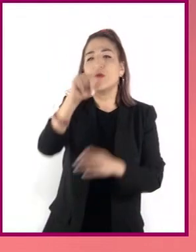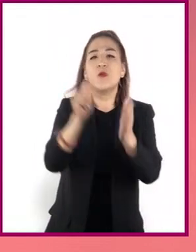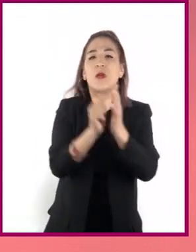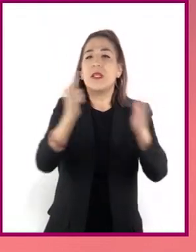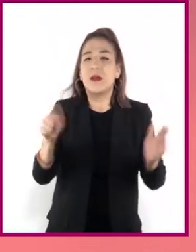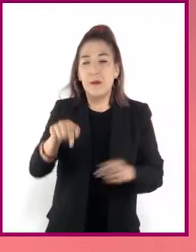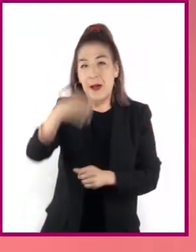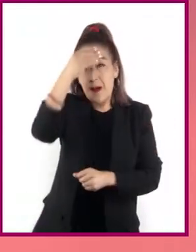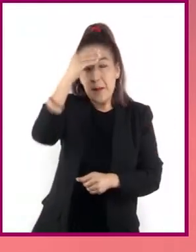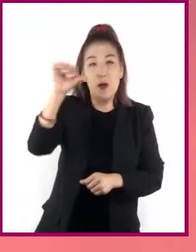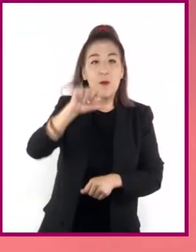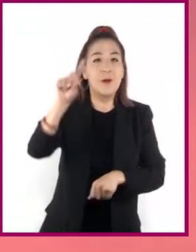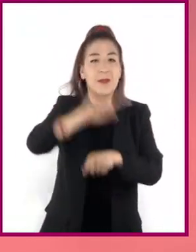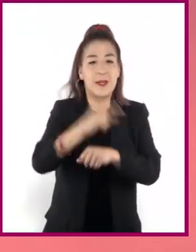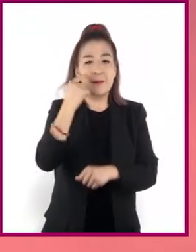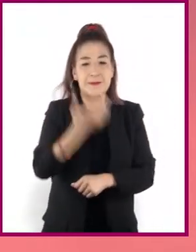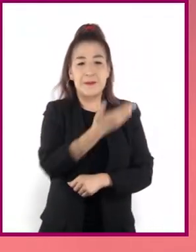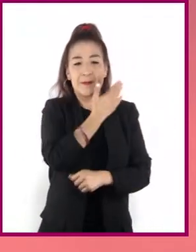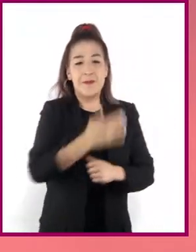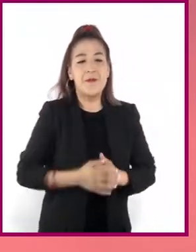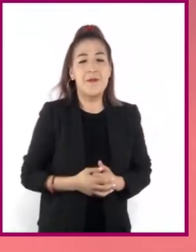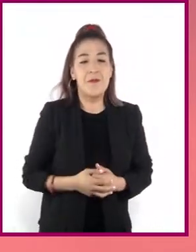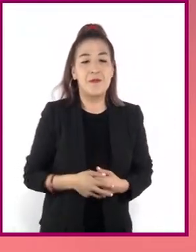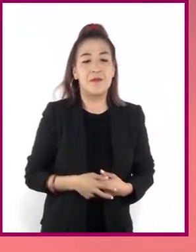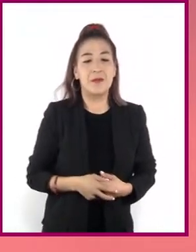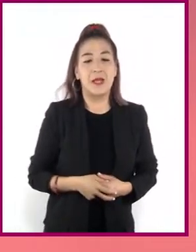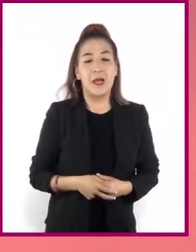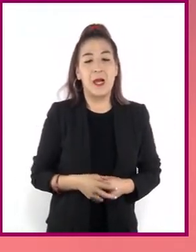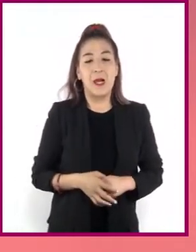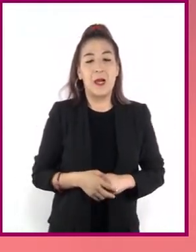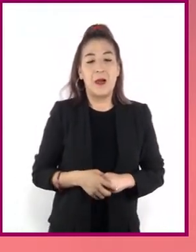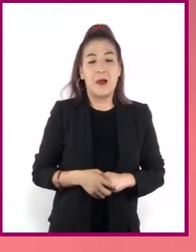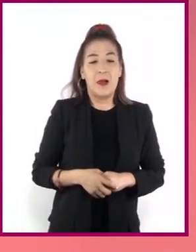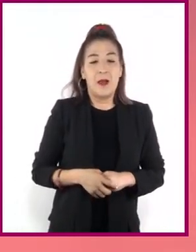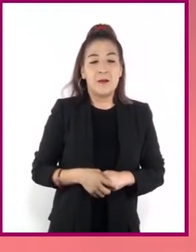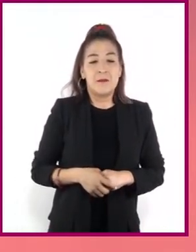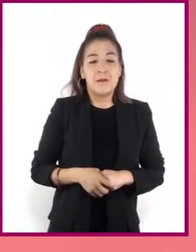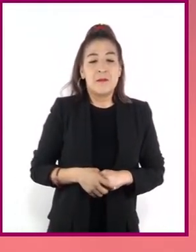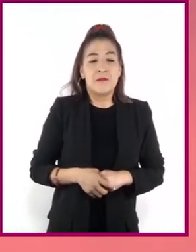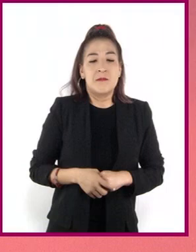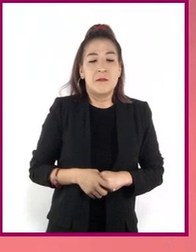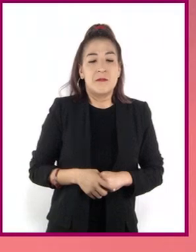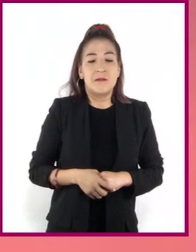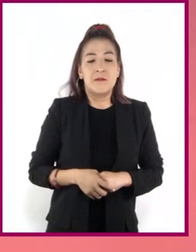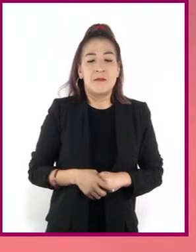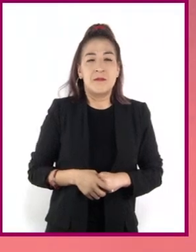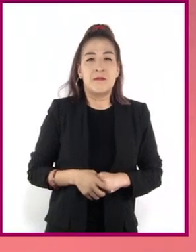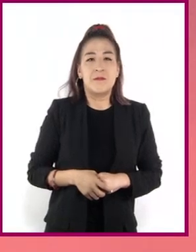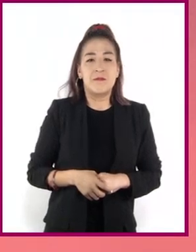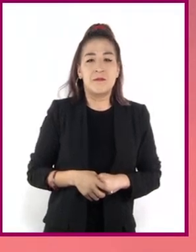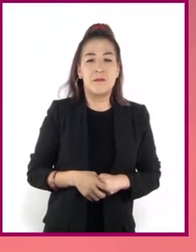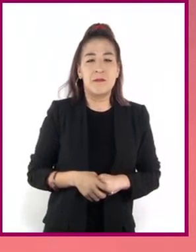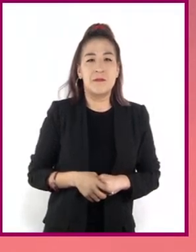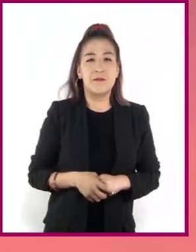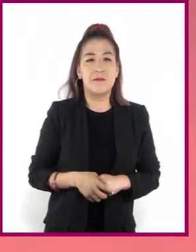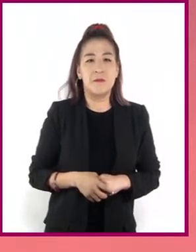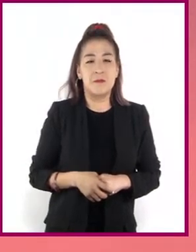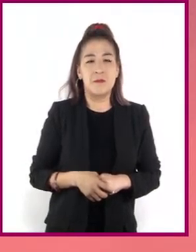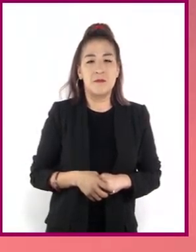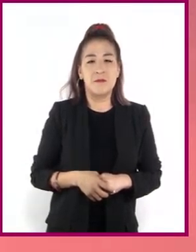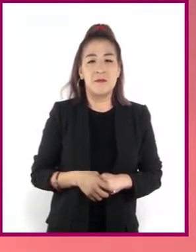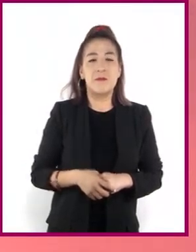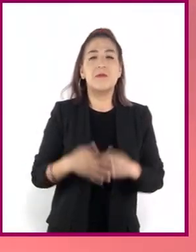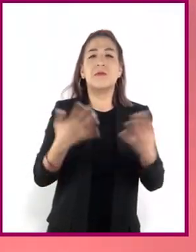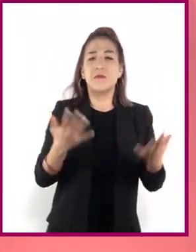aprendizaje esperado jerarquizar información para expresar opiniones personales y contrastar ideas